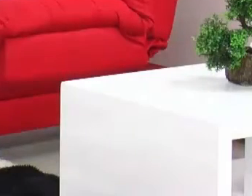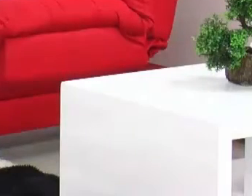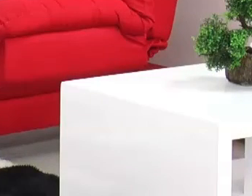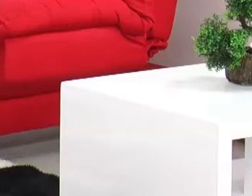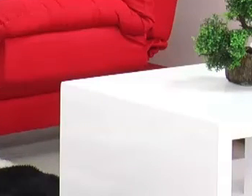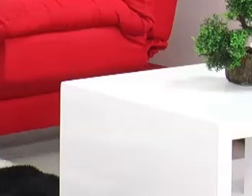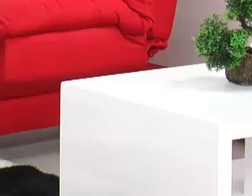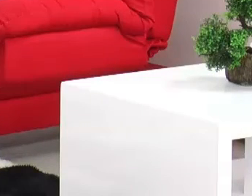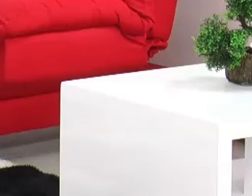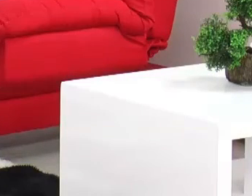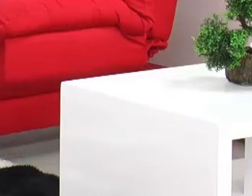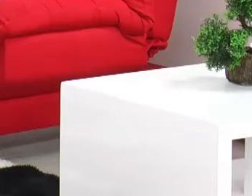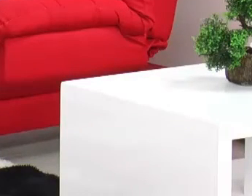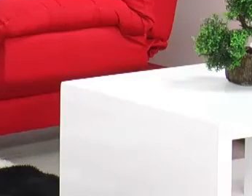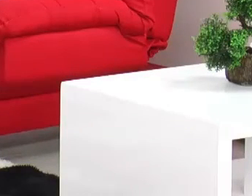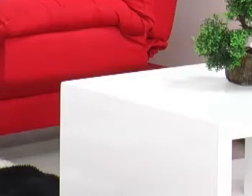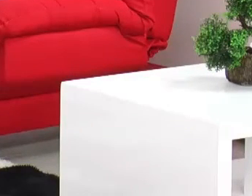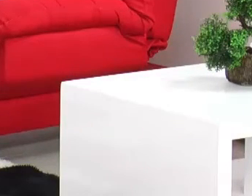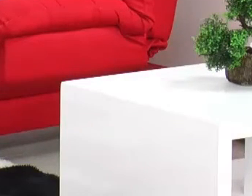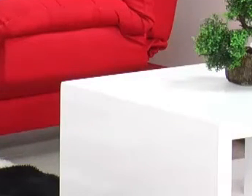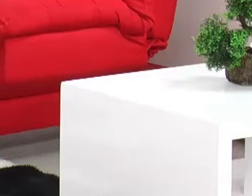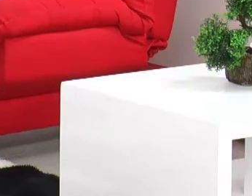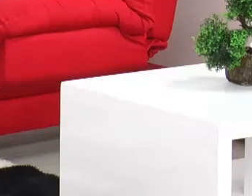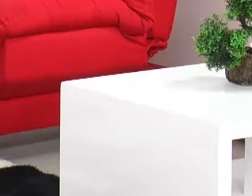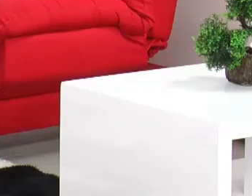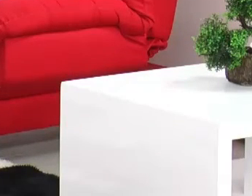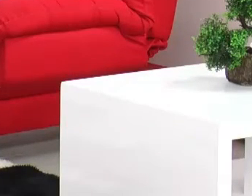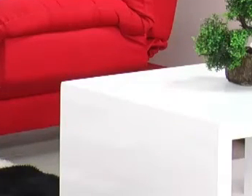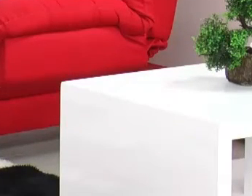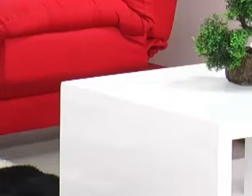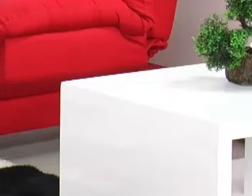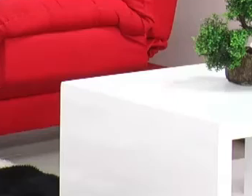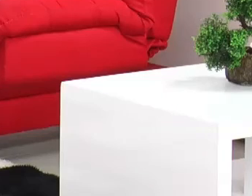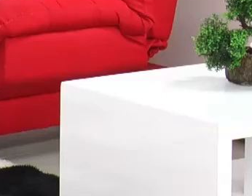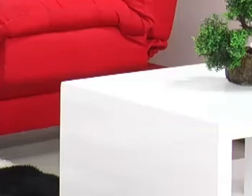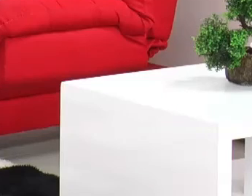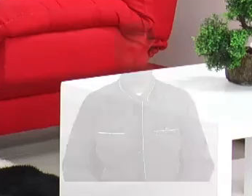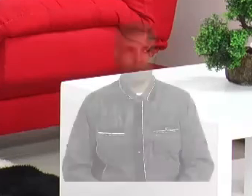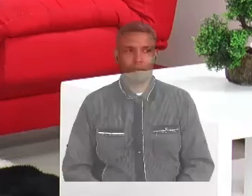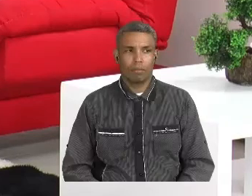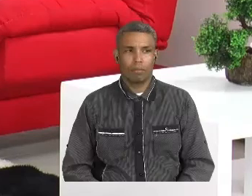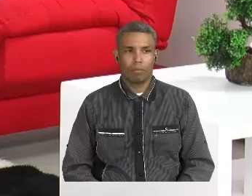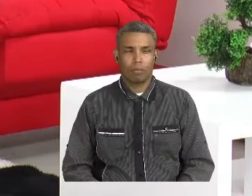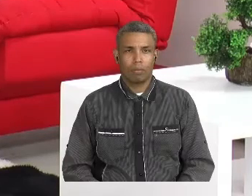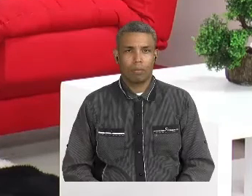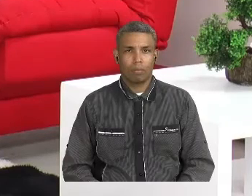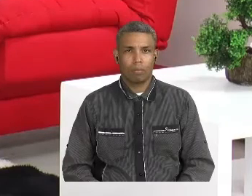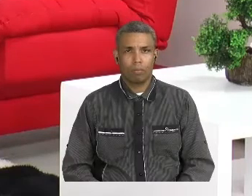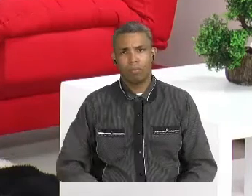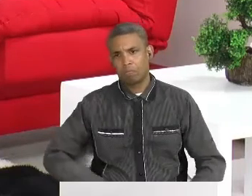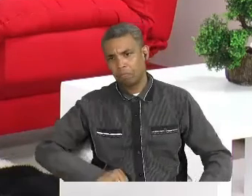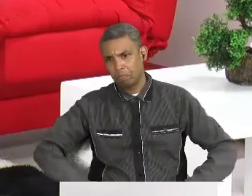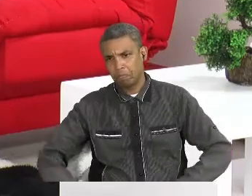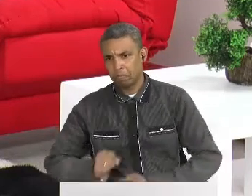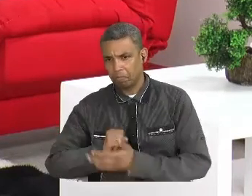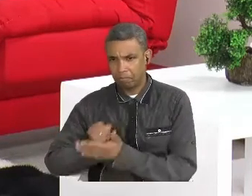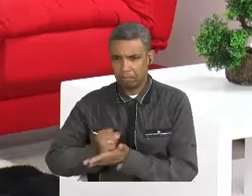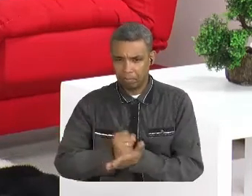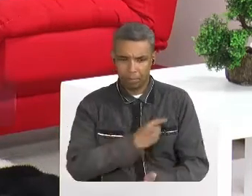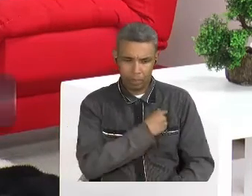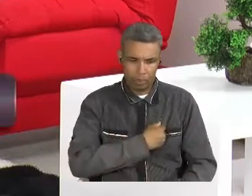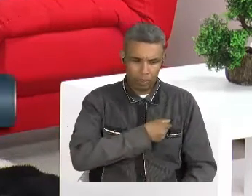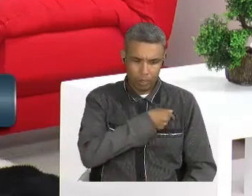Bueno, y continuamos con el tema del día, hoy hablando sobre ayudas humanitarias. Nos acompaña Oscar Méndez, le recuerdo, de la Cruz Roja Colombiana. Estamos haciendo